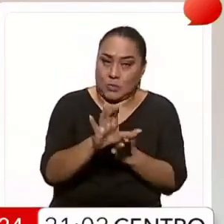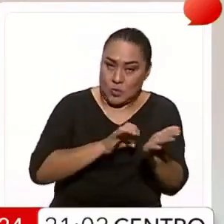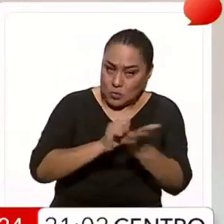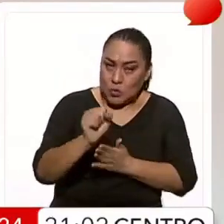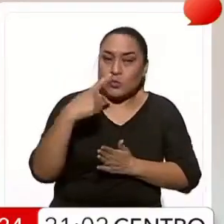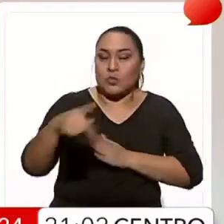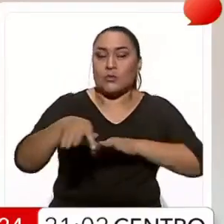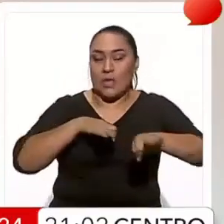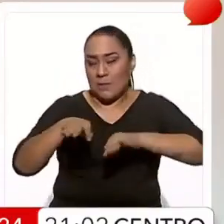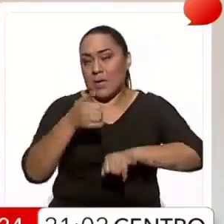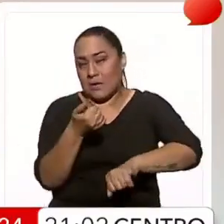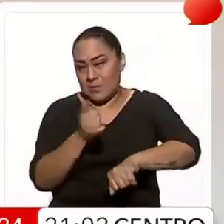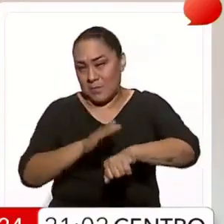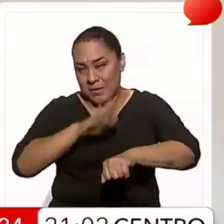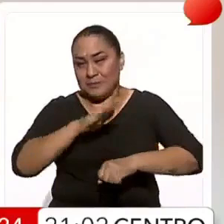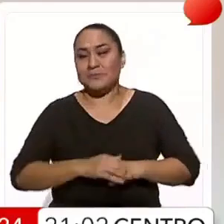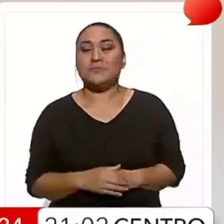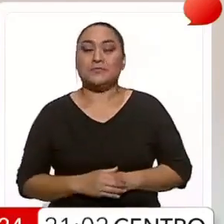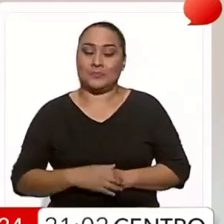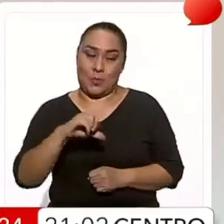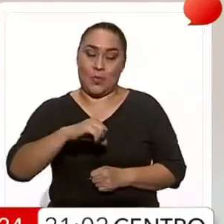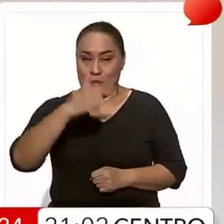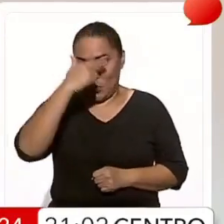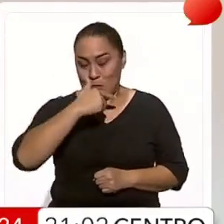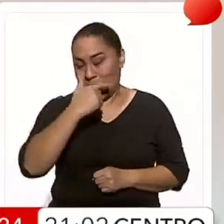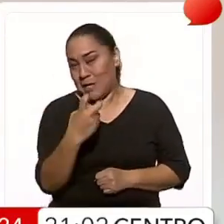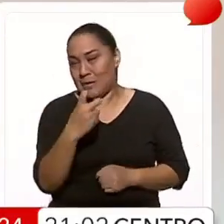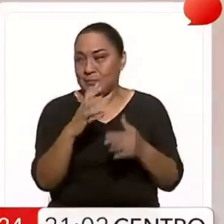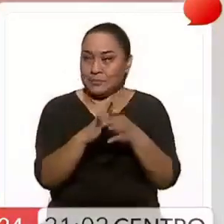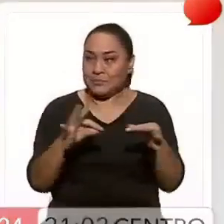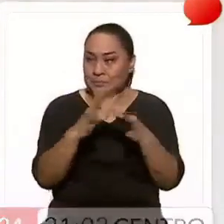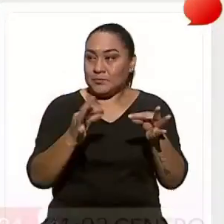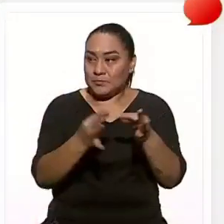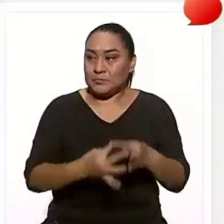y administración? De eso hablaremos esta noche en El Acento.